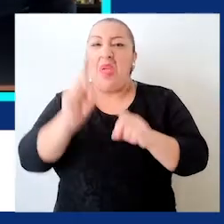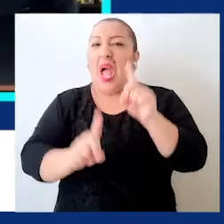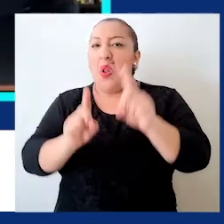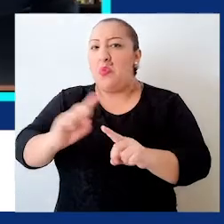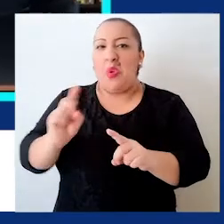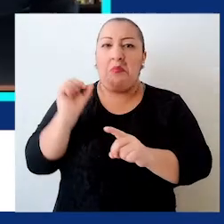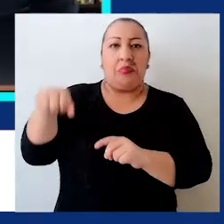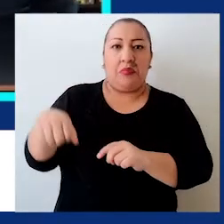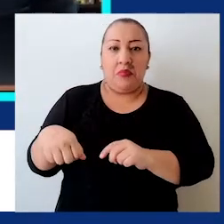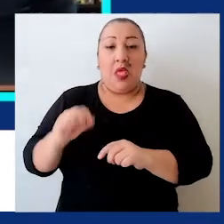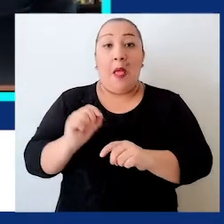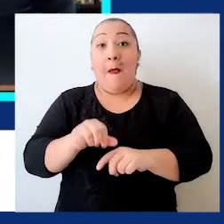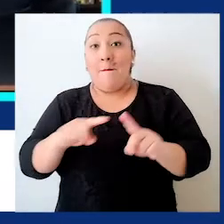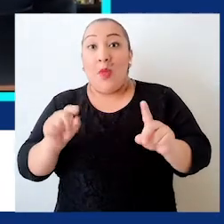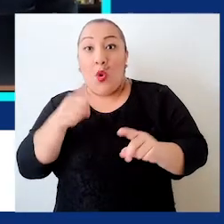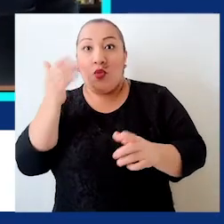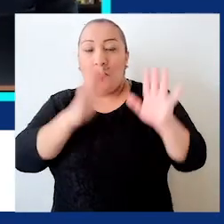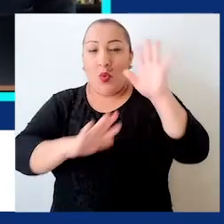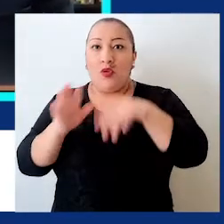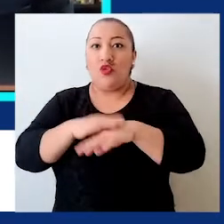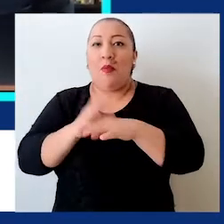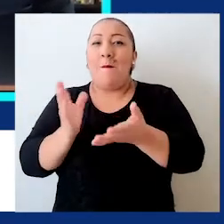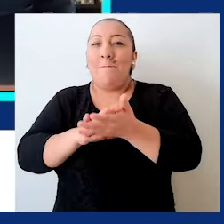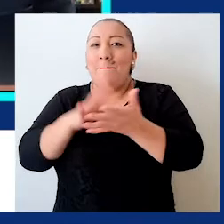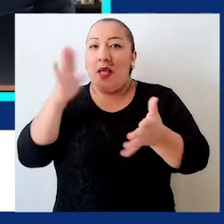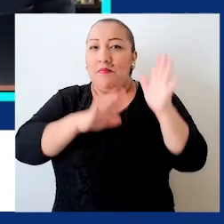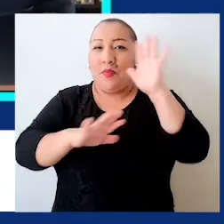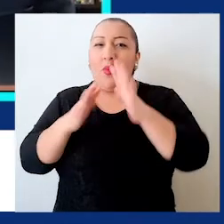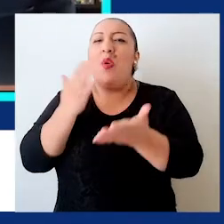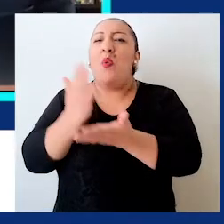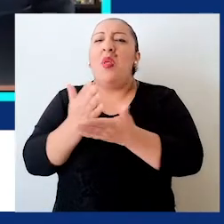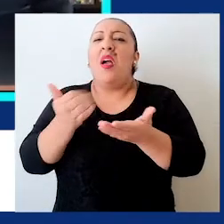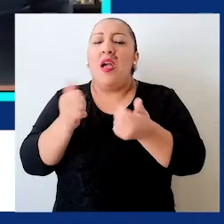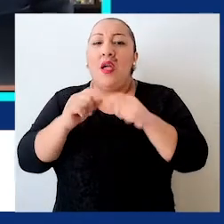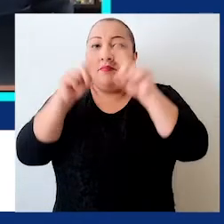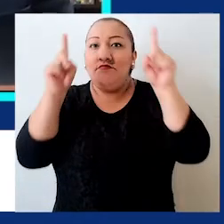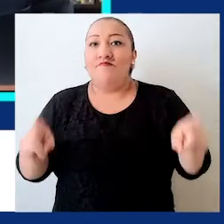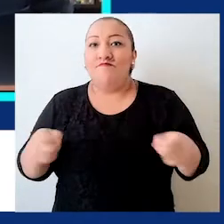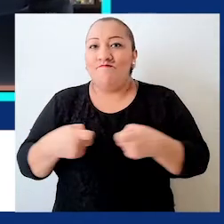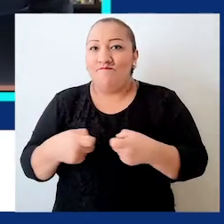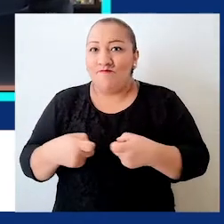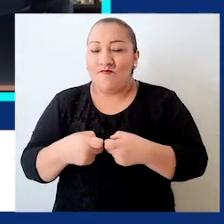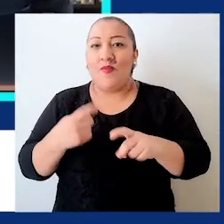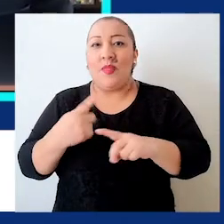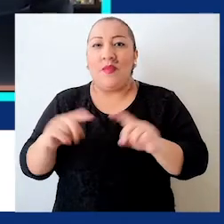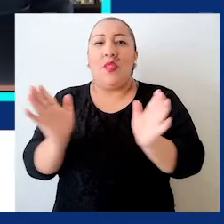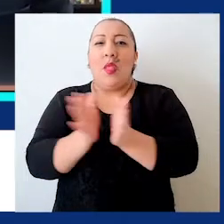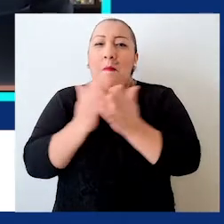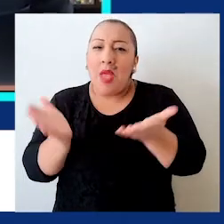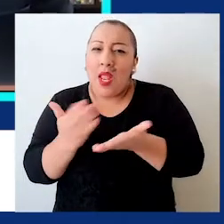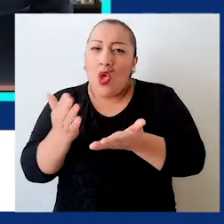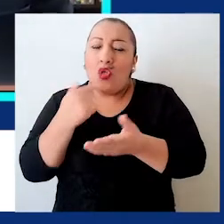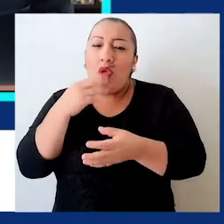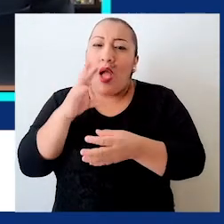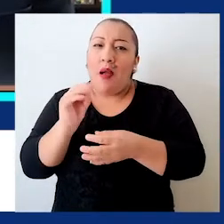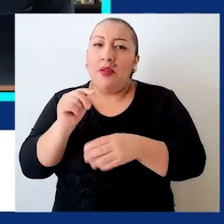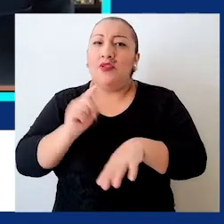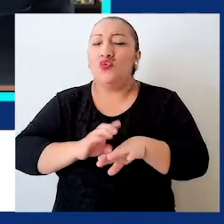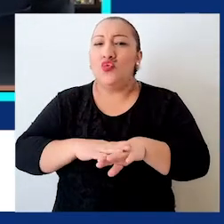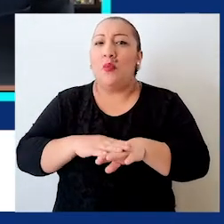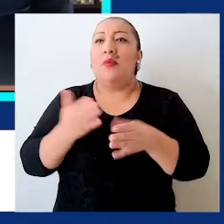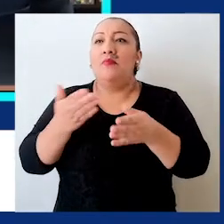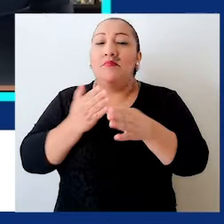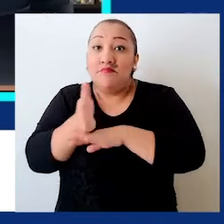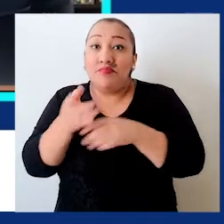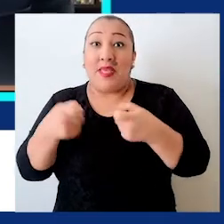que también nos preocupa es el de la brecha digital. El INEI en sus reportes periódicos sobre el